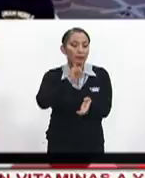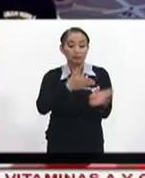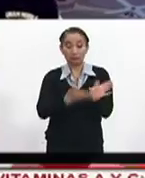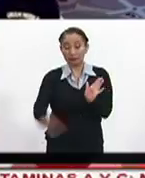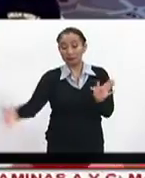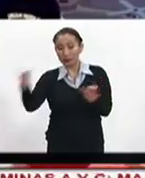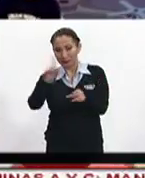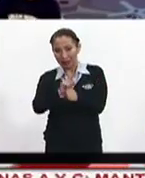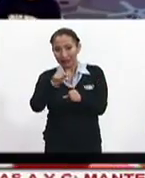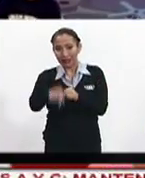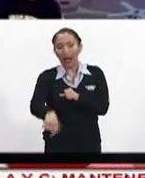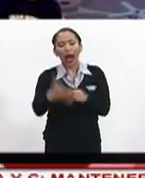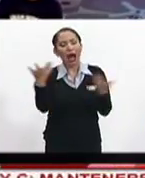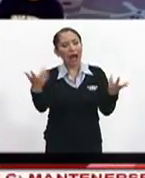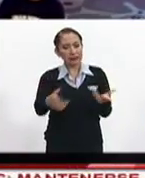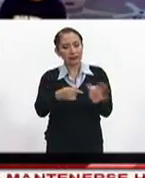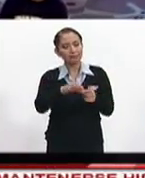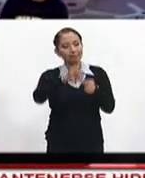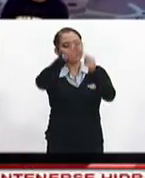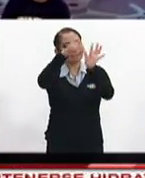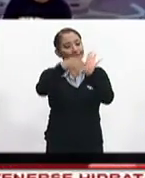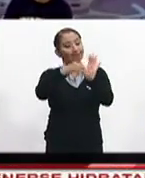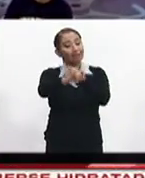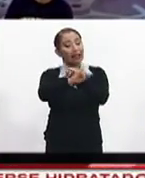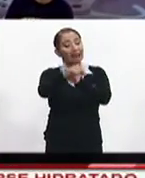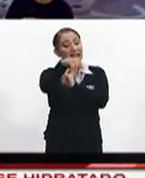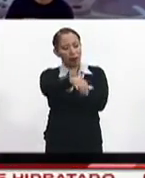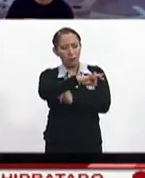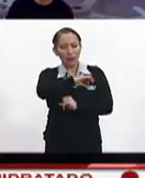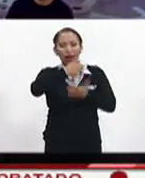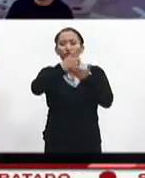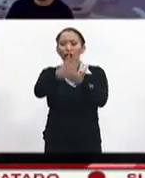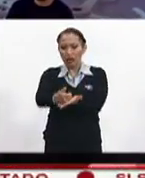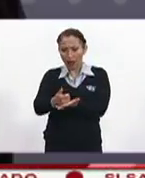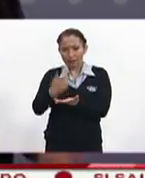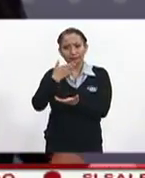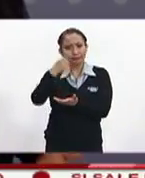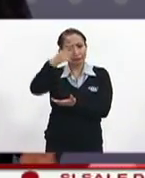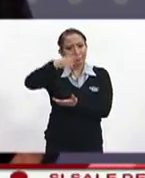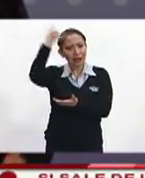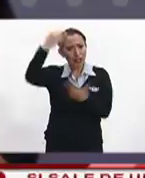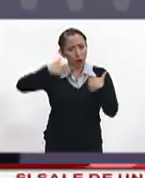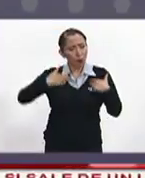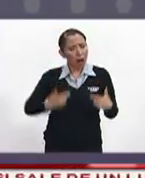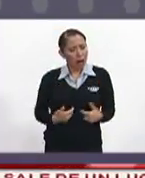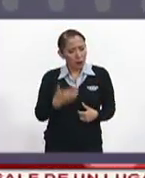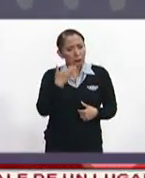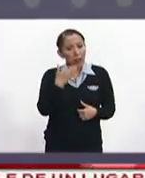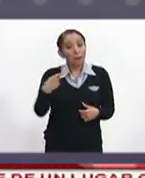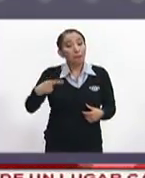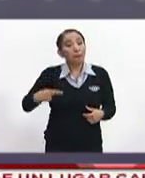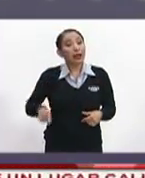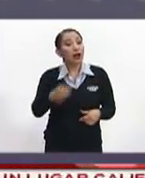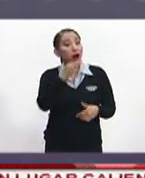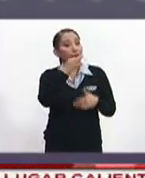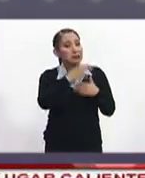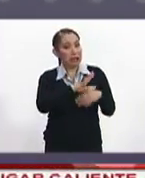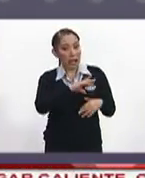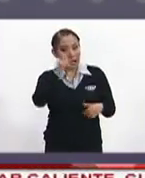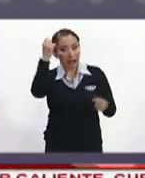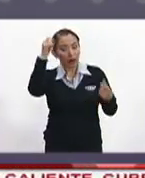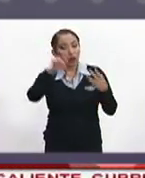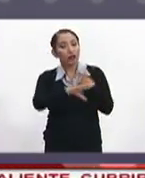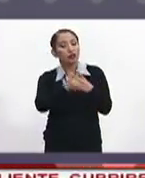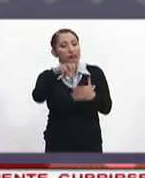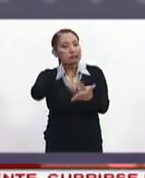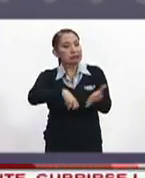largo de estos días se ha hecho énfasis que el Internet puede ayudar y facilitar la vida del ser humano. Sin embargo, aún existen retos